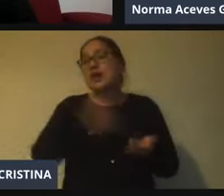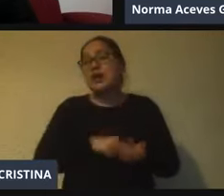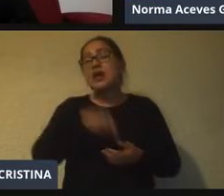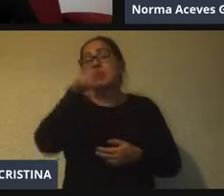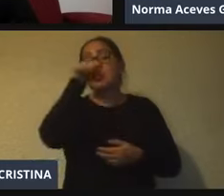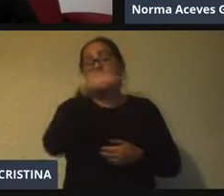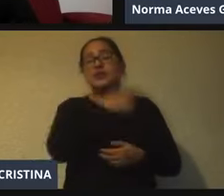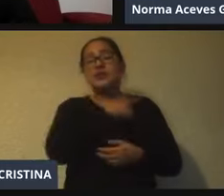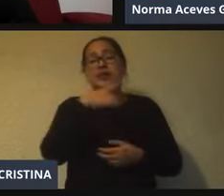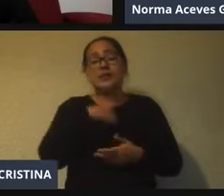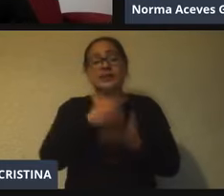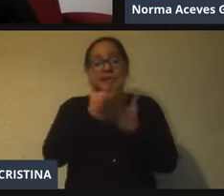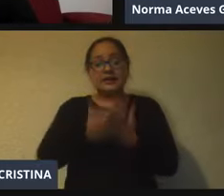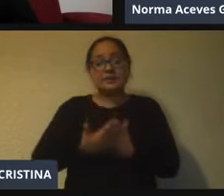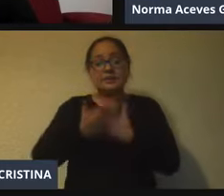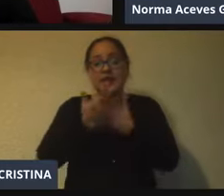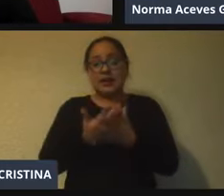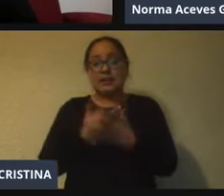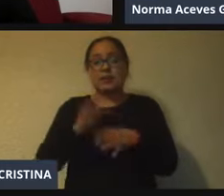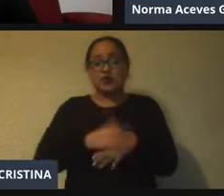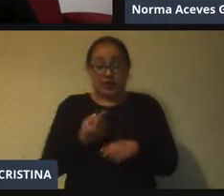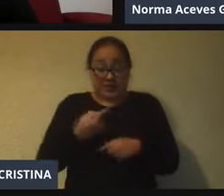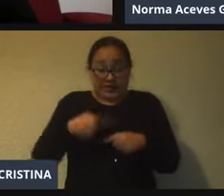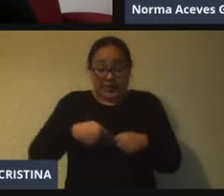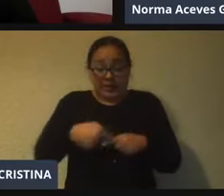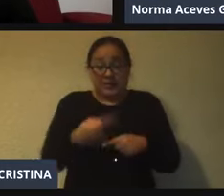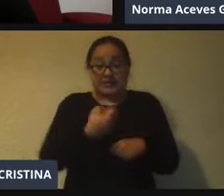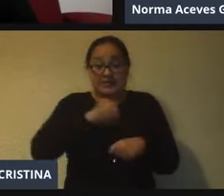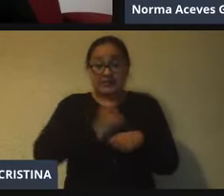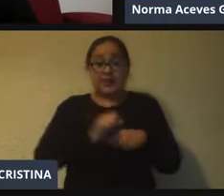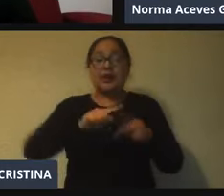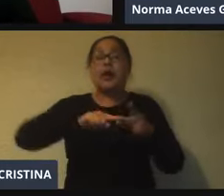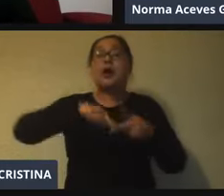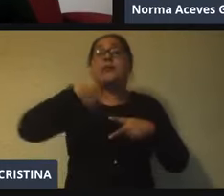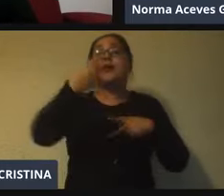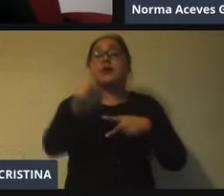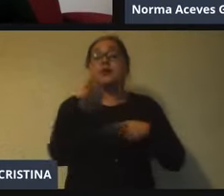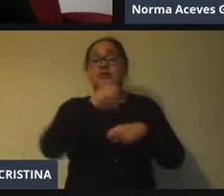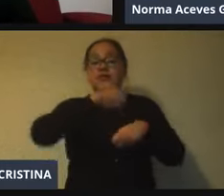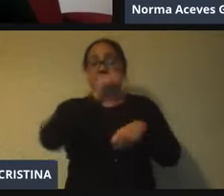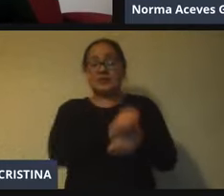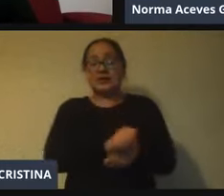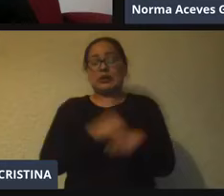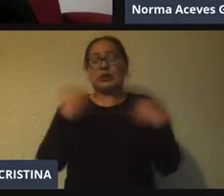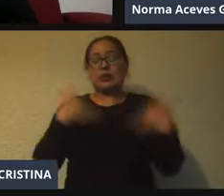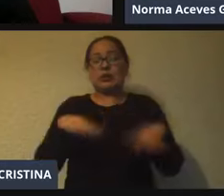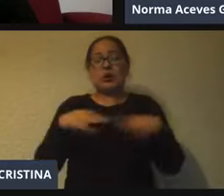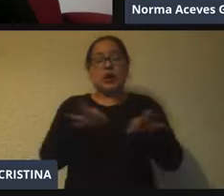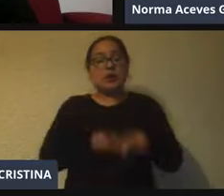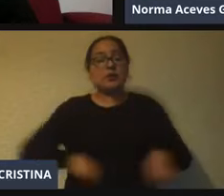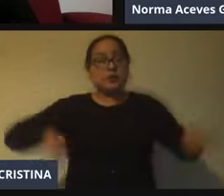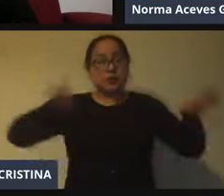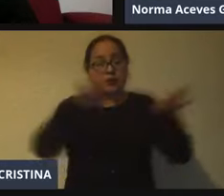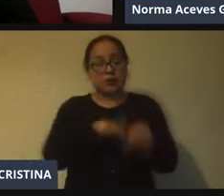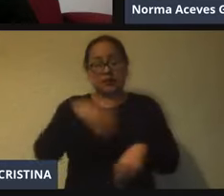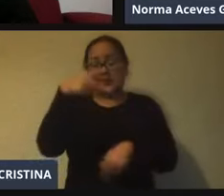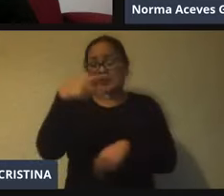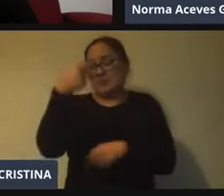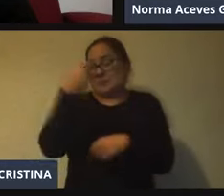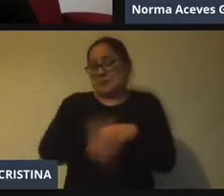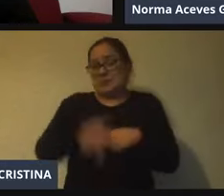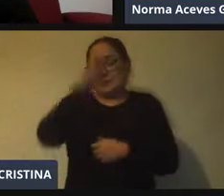la próxima son semanas contundentes. Entonces, si ya esperamos un buen rato, otro poquito